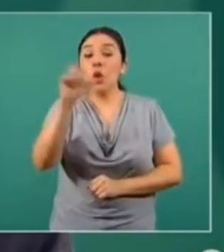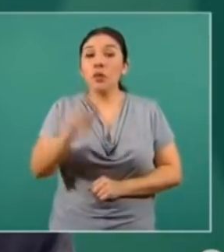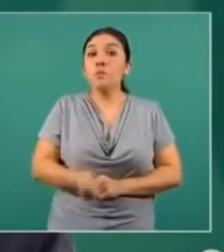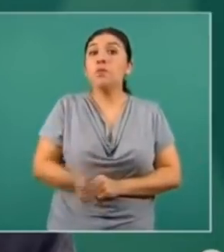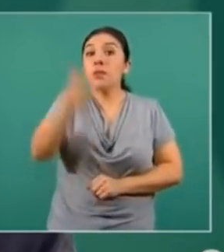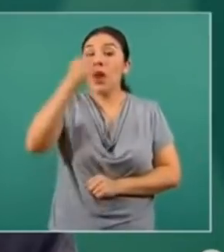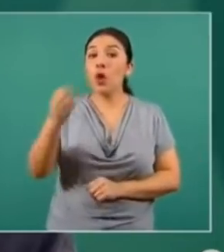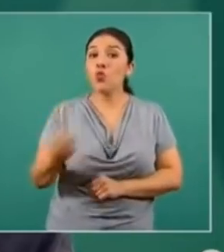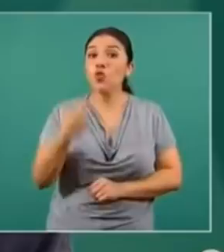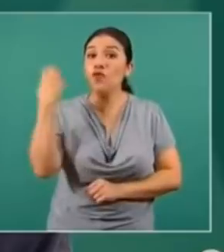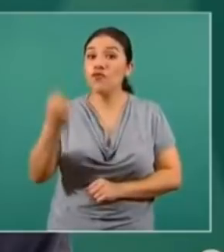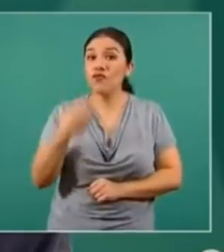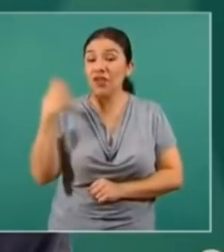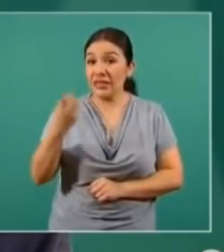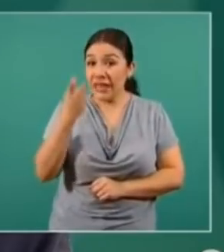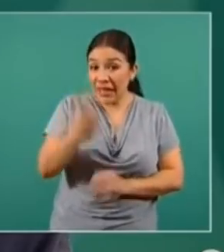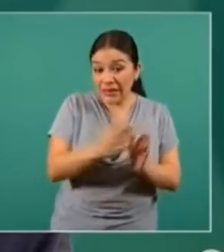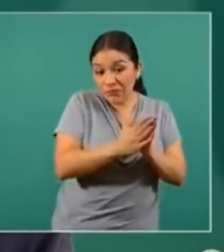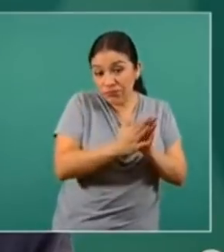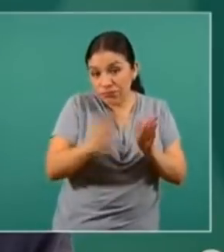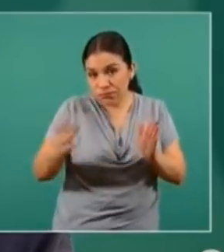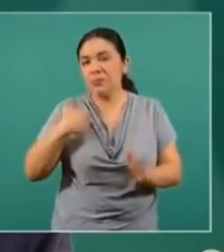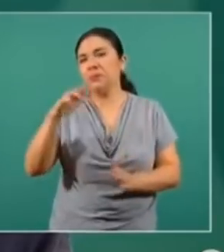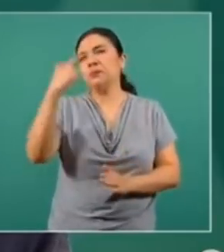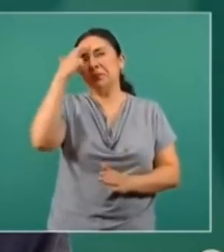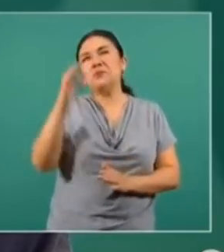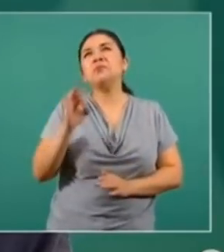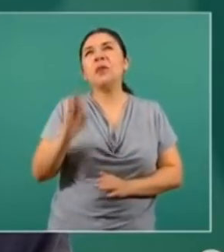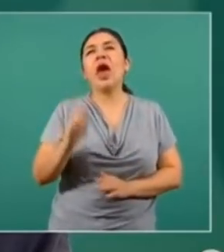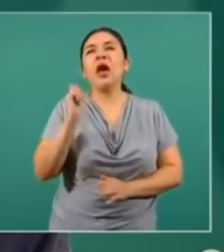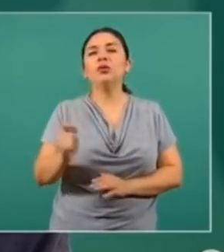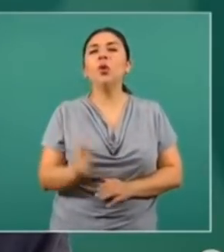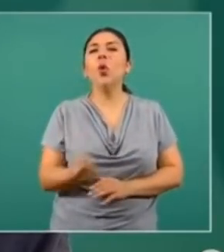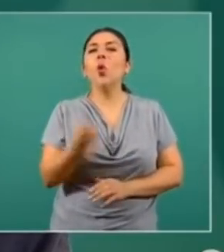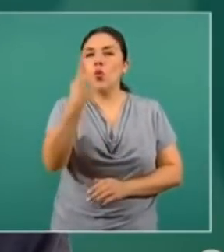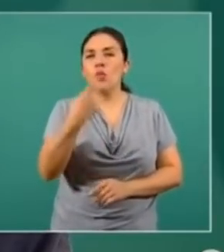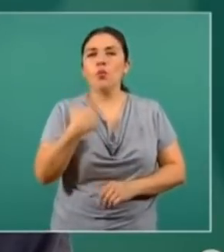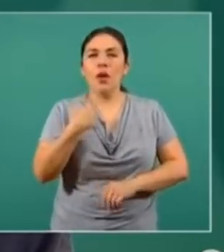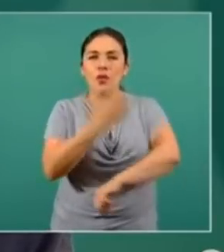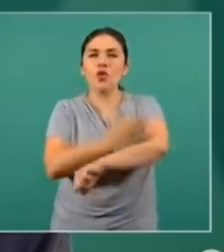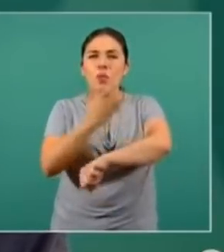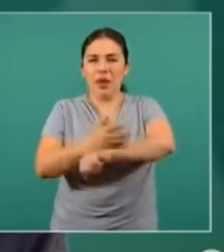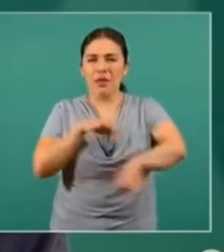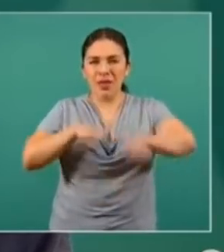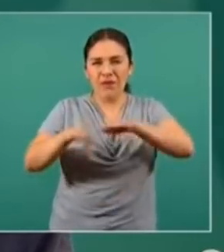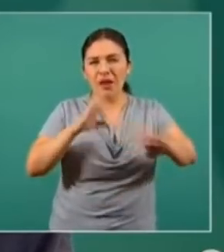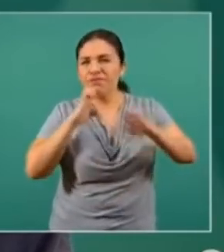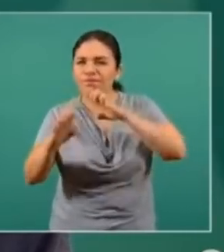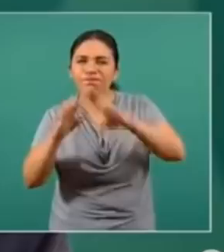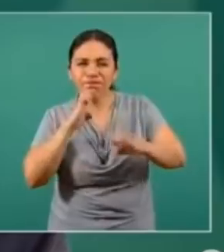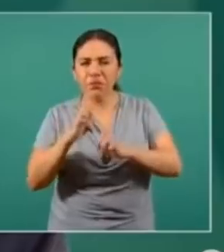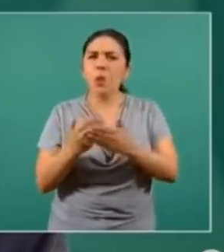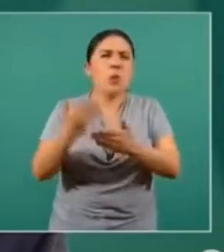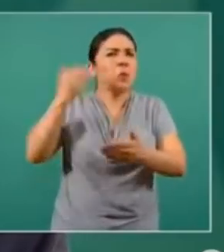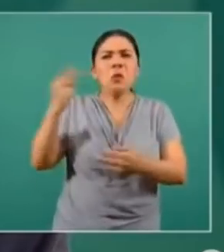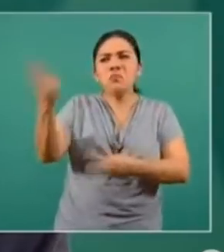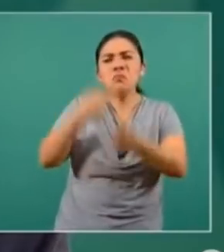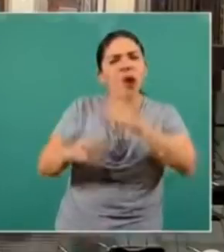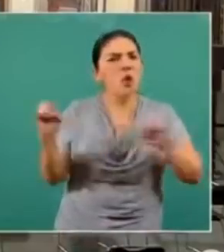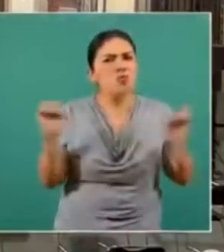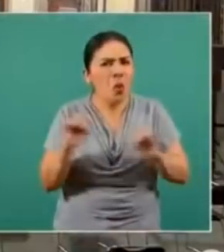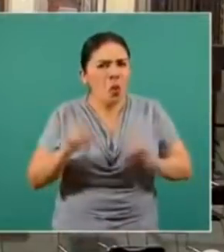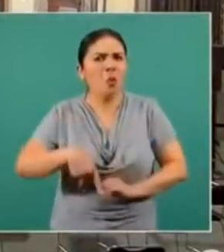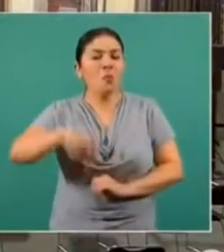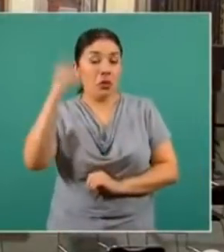esa primera conferencia, recuerdo, por cierto, que uno de los colegas reporteros, que ya hace tiempo no viene, pero